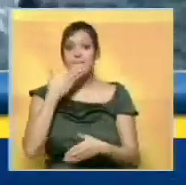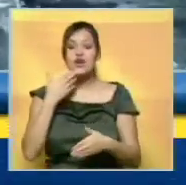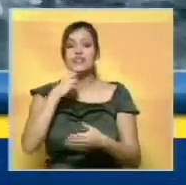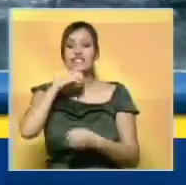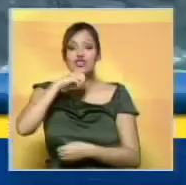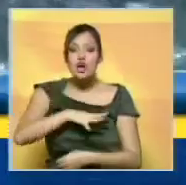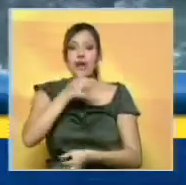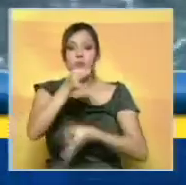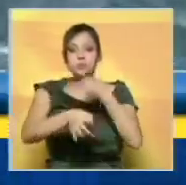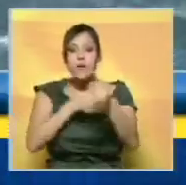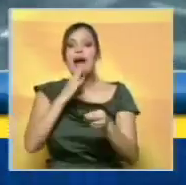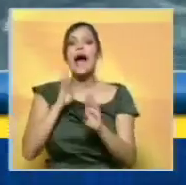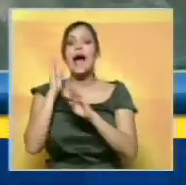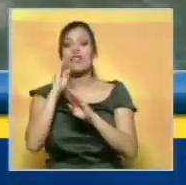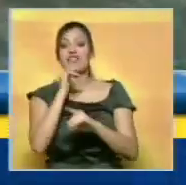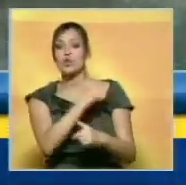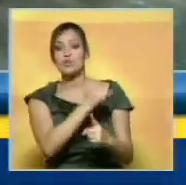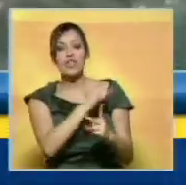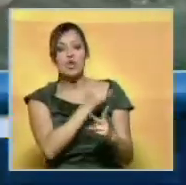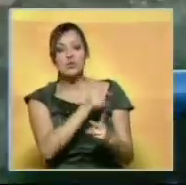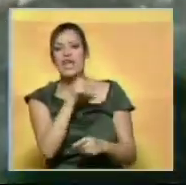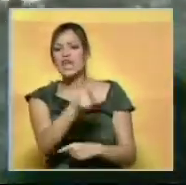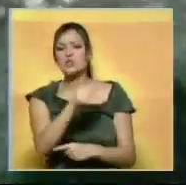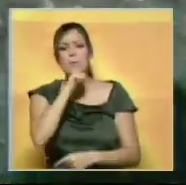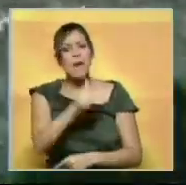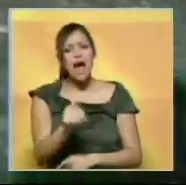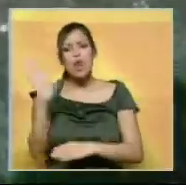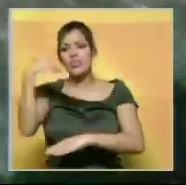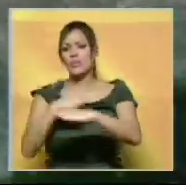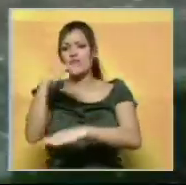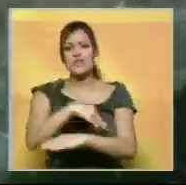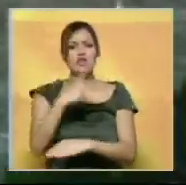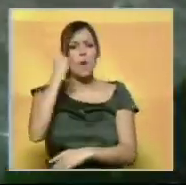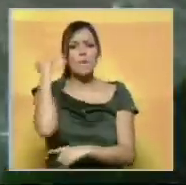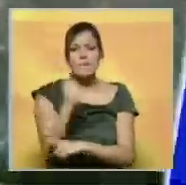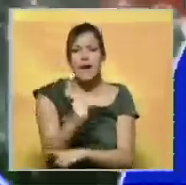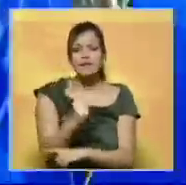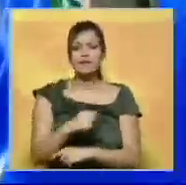Documental y contribuyó a denunciar esta crueldad animal.